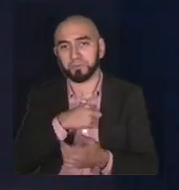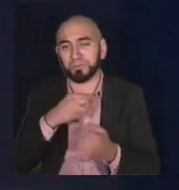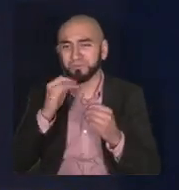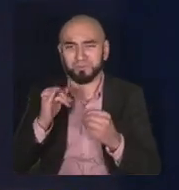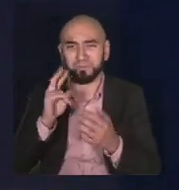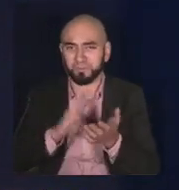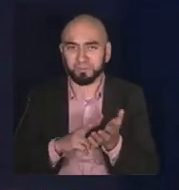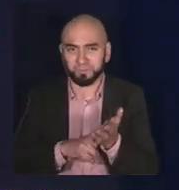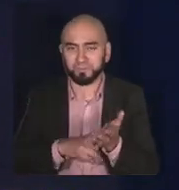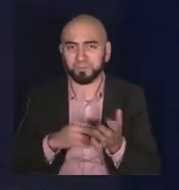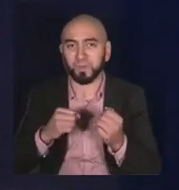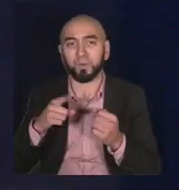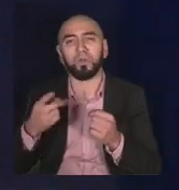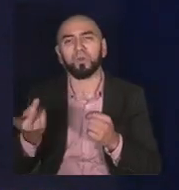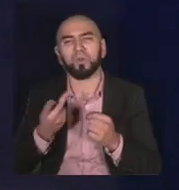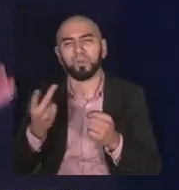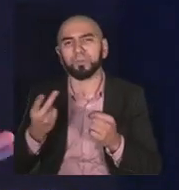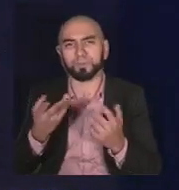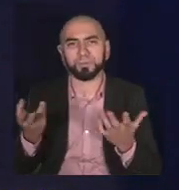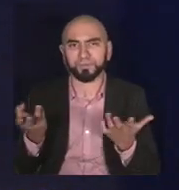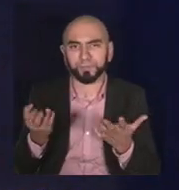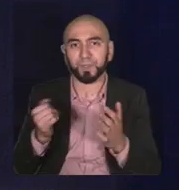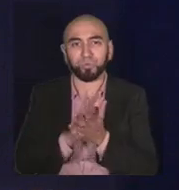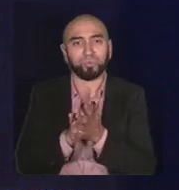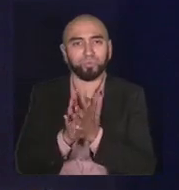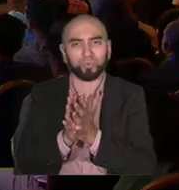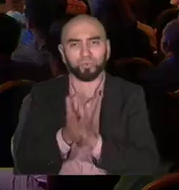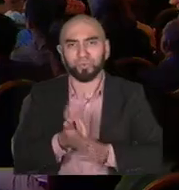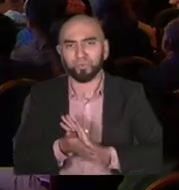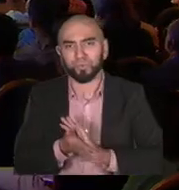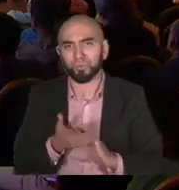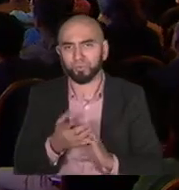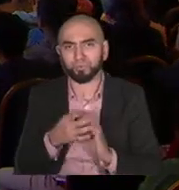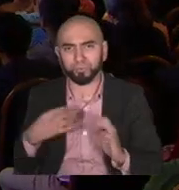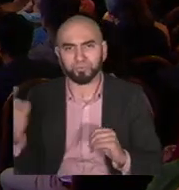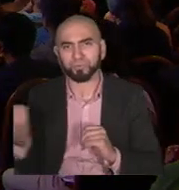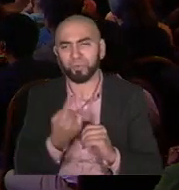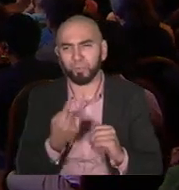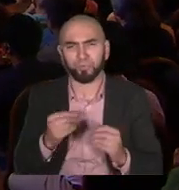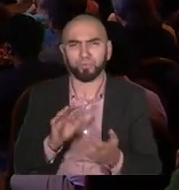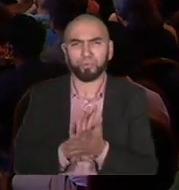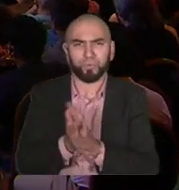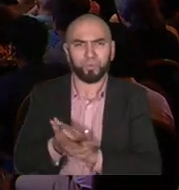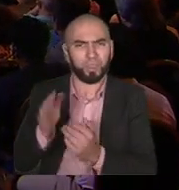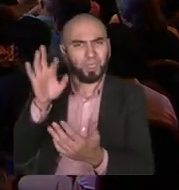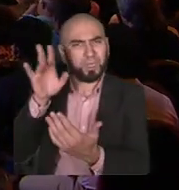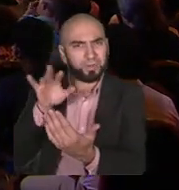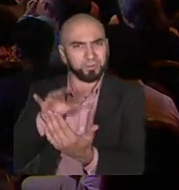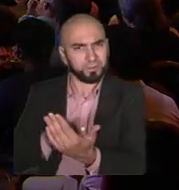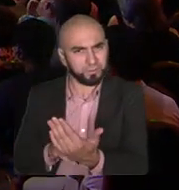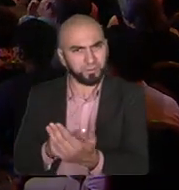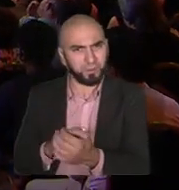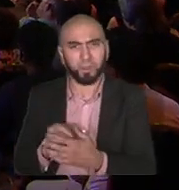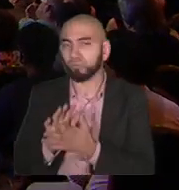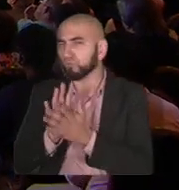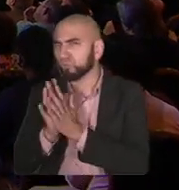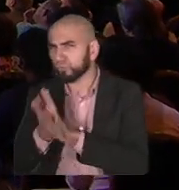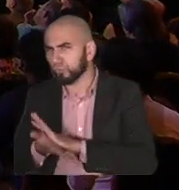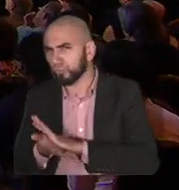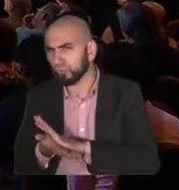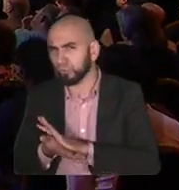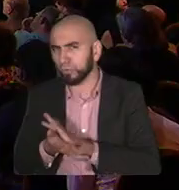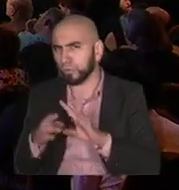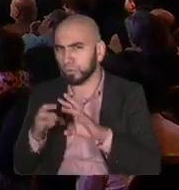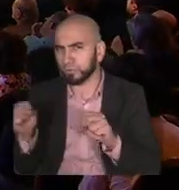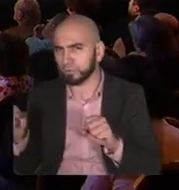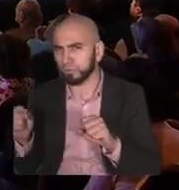dos. ¿Esto es todo lo que somos, estos rasgos? ¿Todo? ¿O somos simplemente un